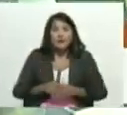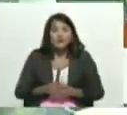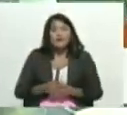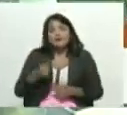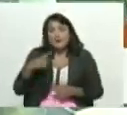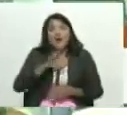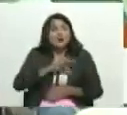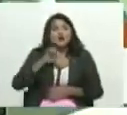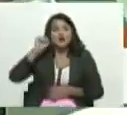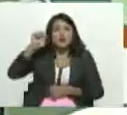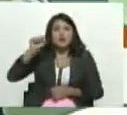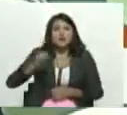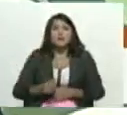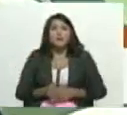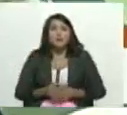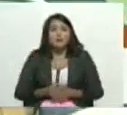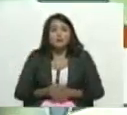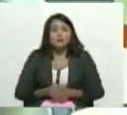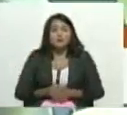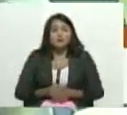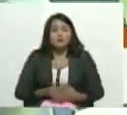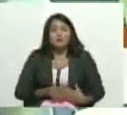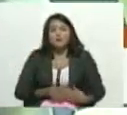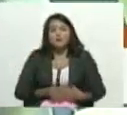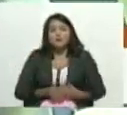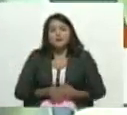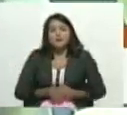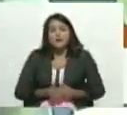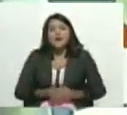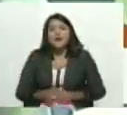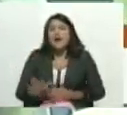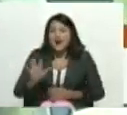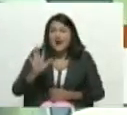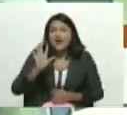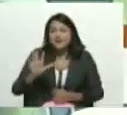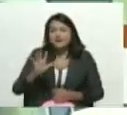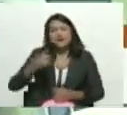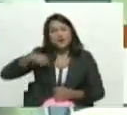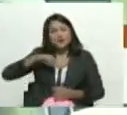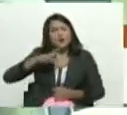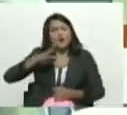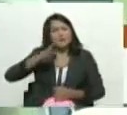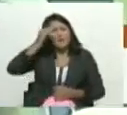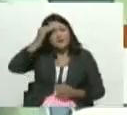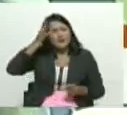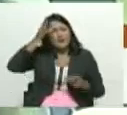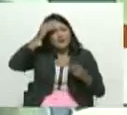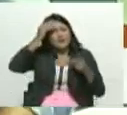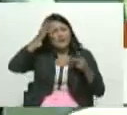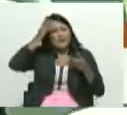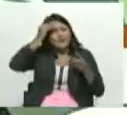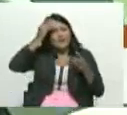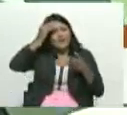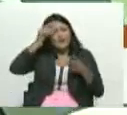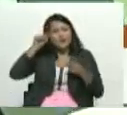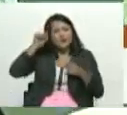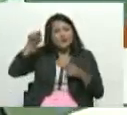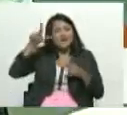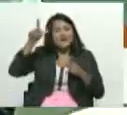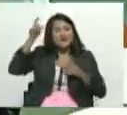seguido eso todos fuimos aprendiendo de las experiencias es grande y comunicador y hoy